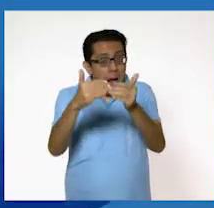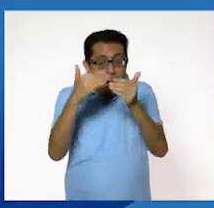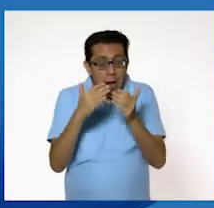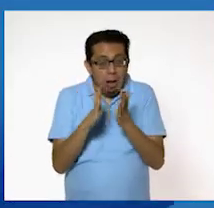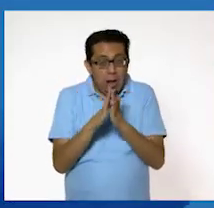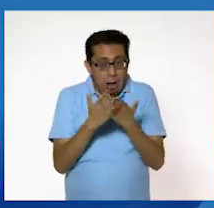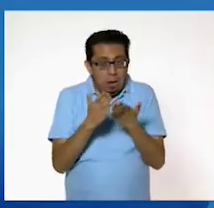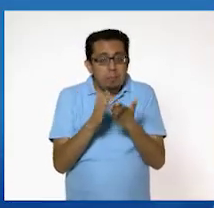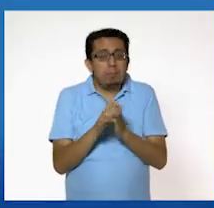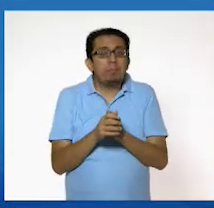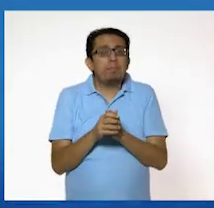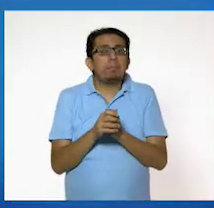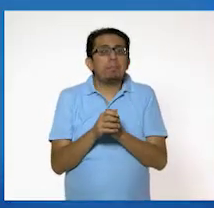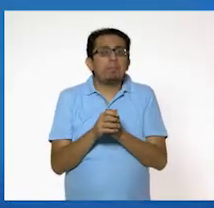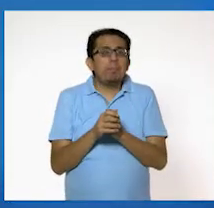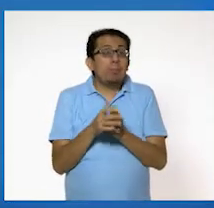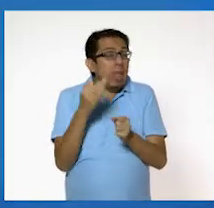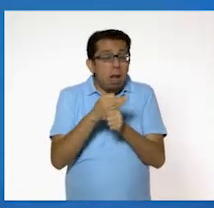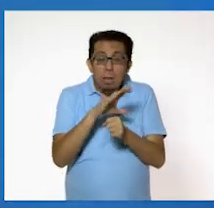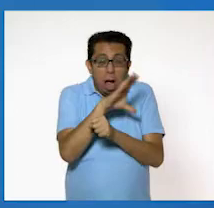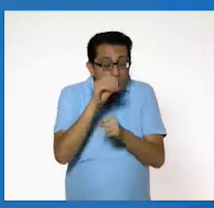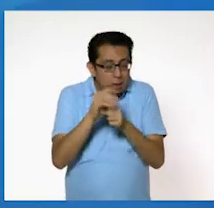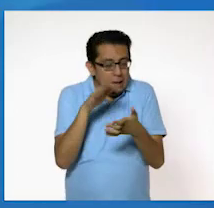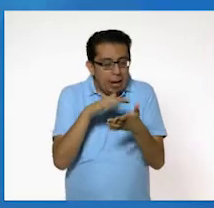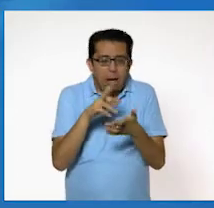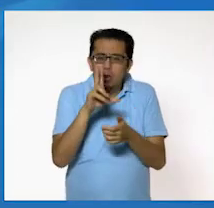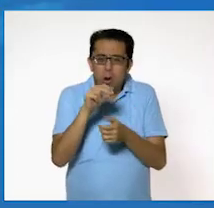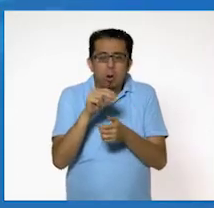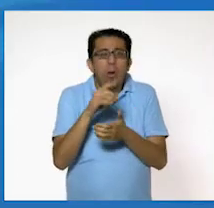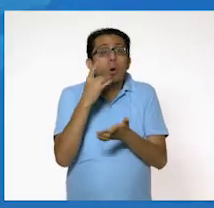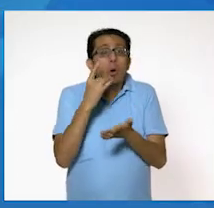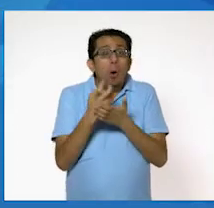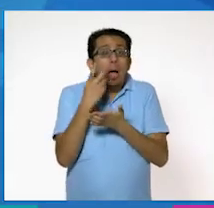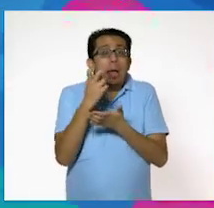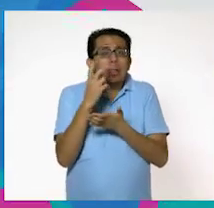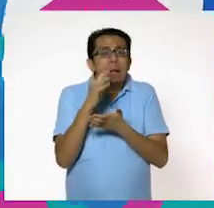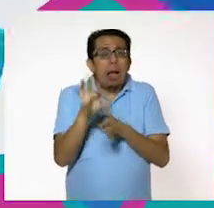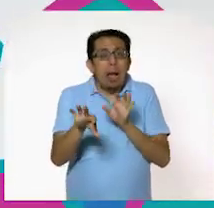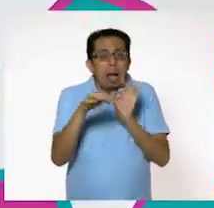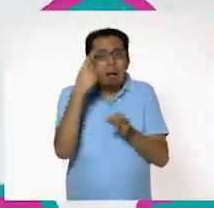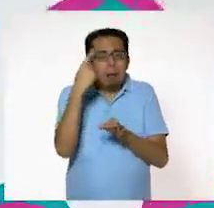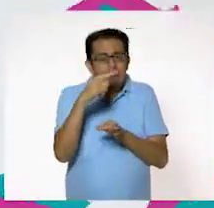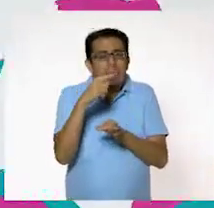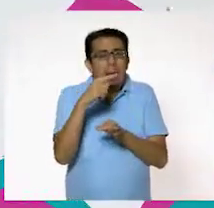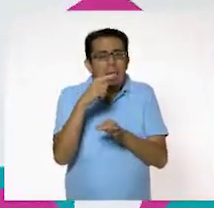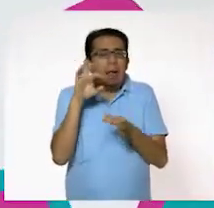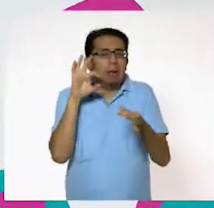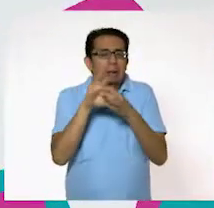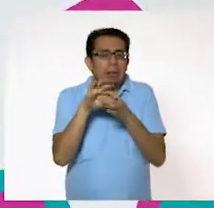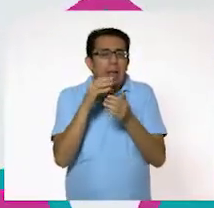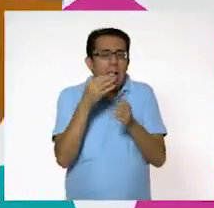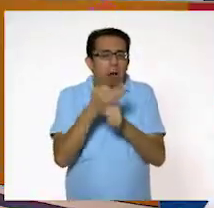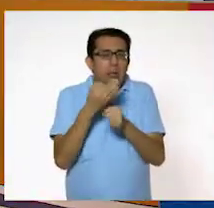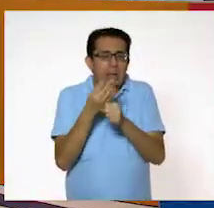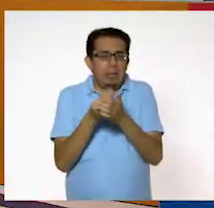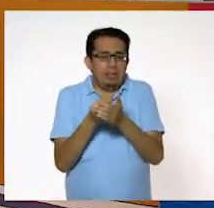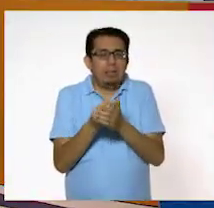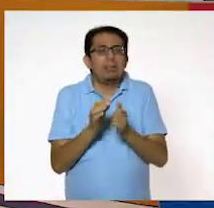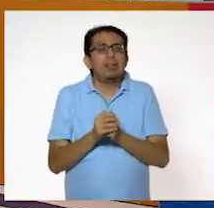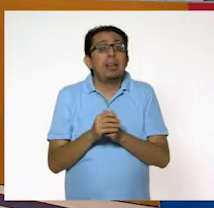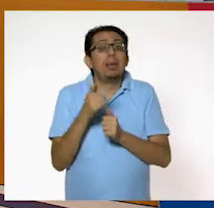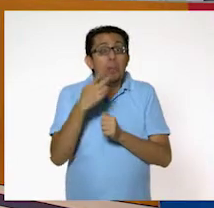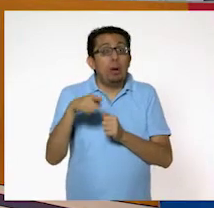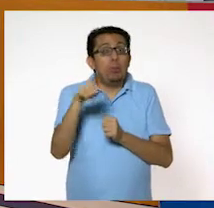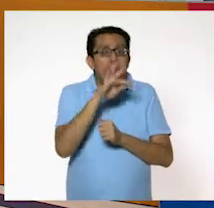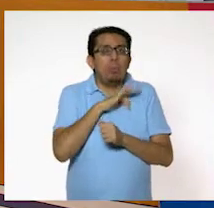pantalla. Exactamente. Ah. Nosotros no lo vamos a leer porque, insisto, ese fragmento que vimos es el que nos interesa para la clase de hoy. Perfecto. Pero ustedes lo